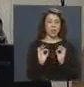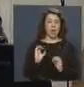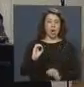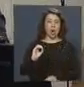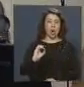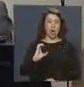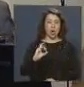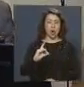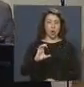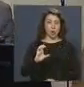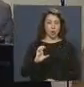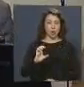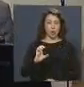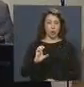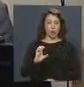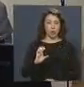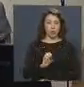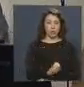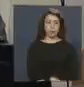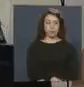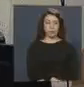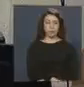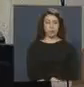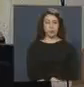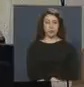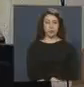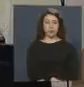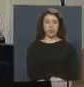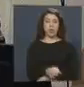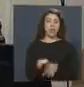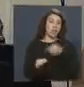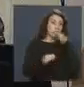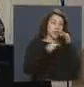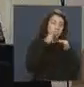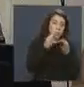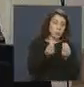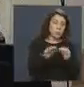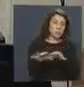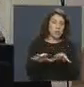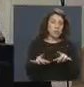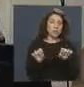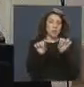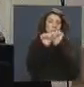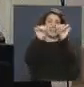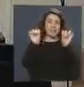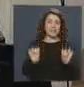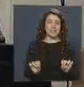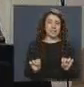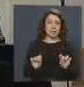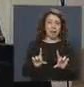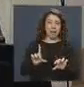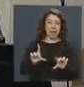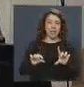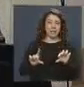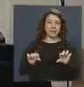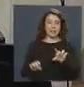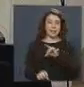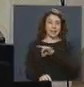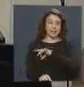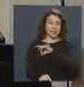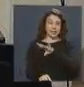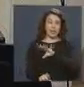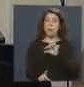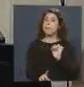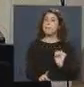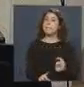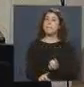OCDE, le hace varias sugerencias al sistema de estadística chileno, y la